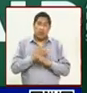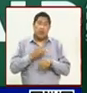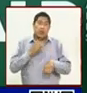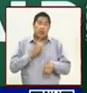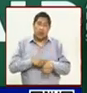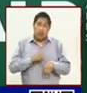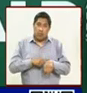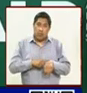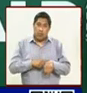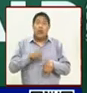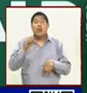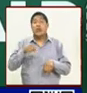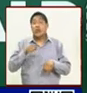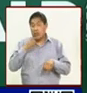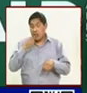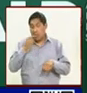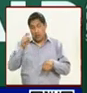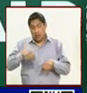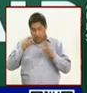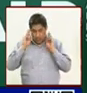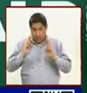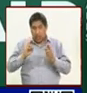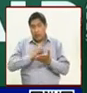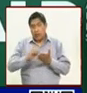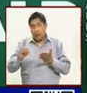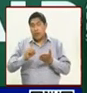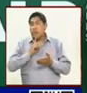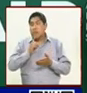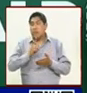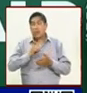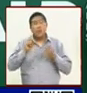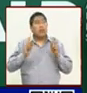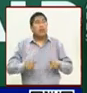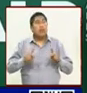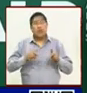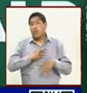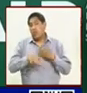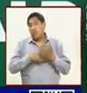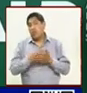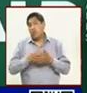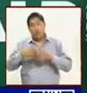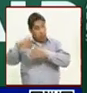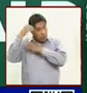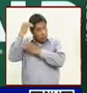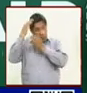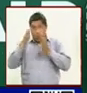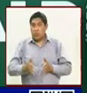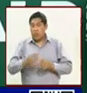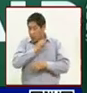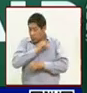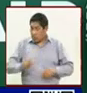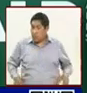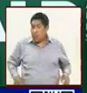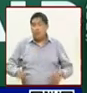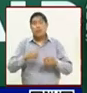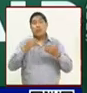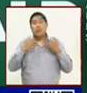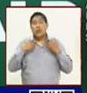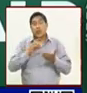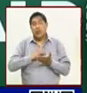temporal, pero lo que sí establece es que se deben respetar los derechos y las garantías de las personas, de todos los cruceños y cruceñas, y el gobernador tiene un